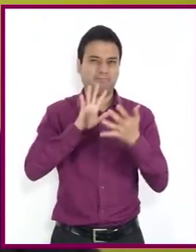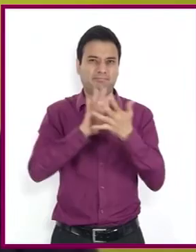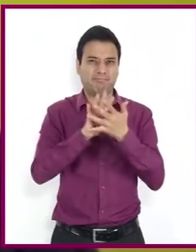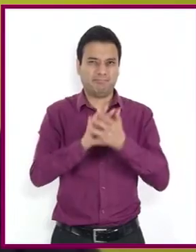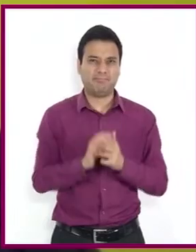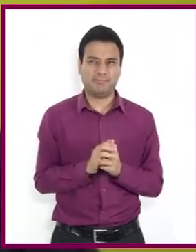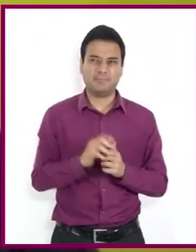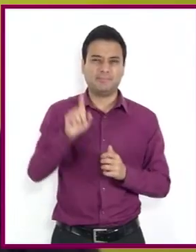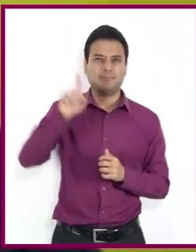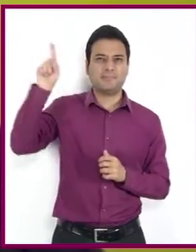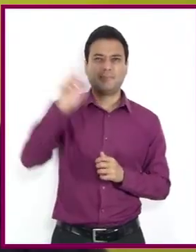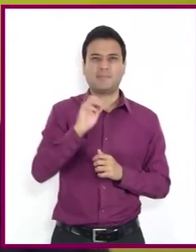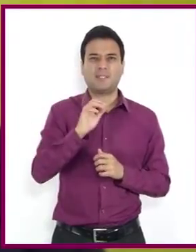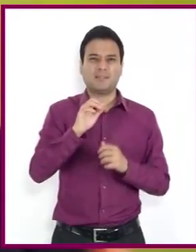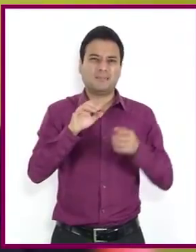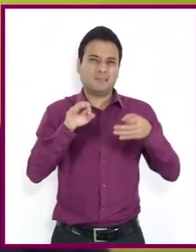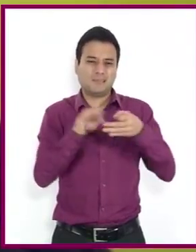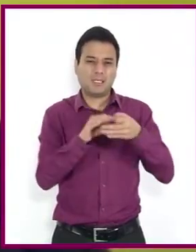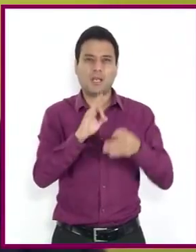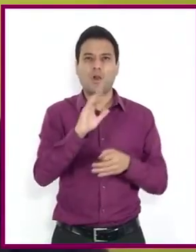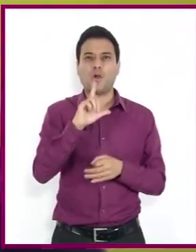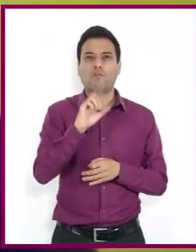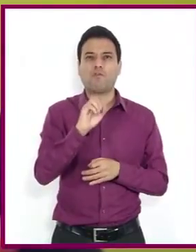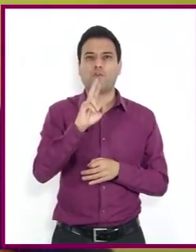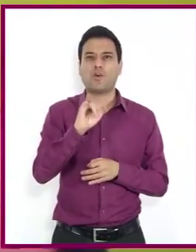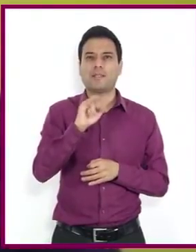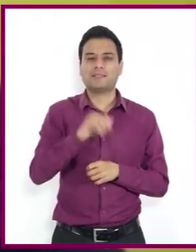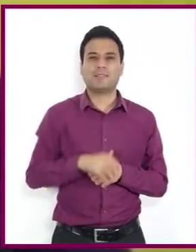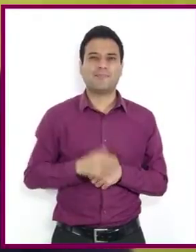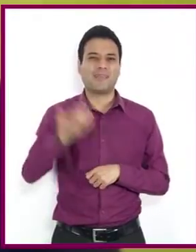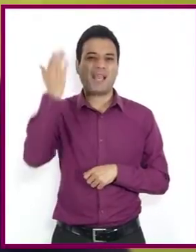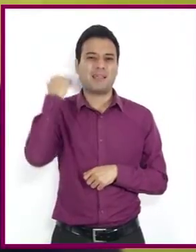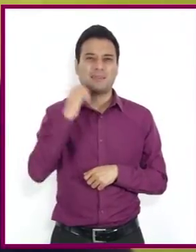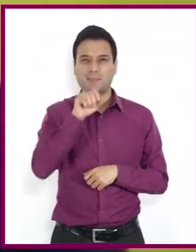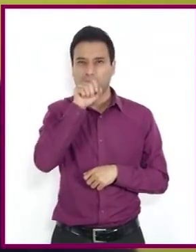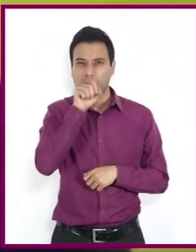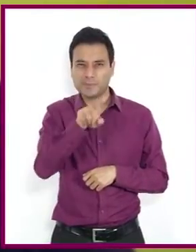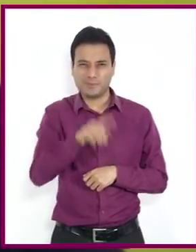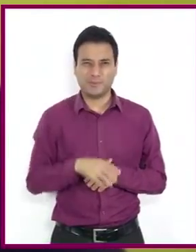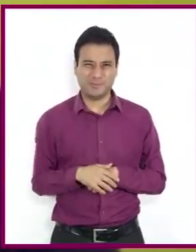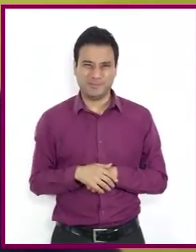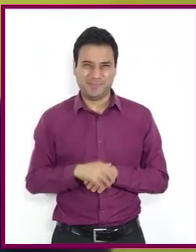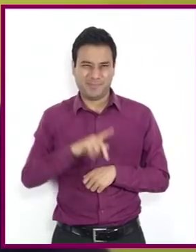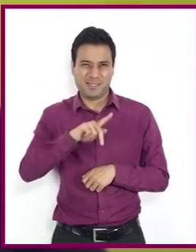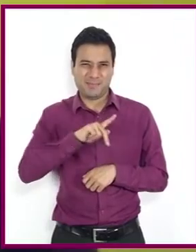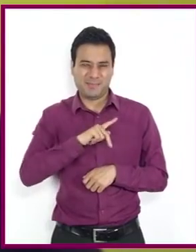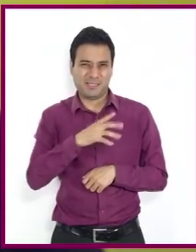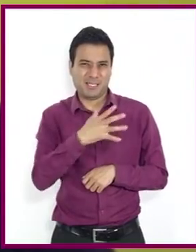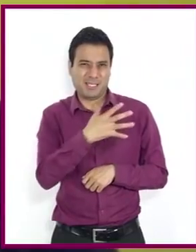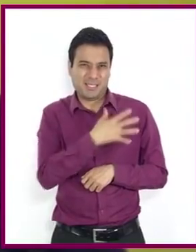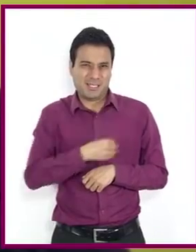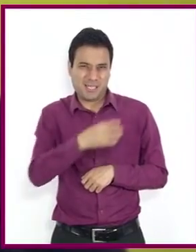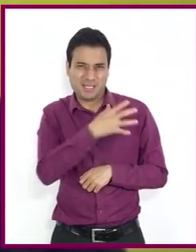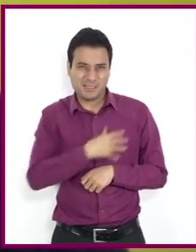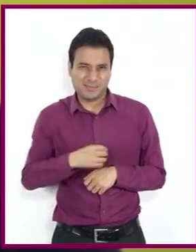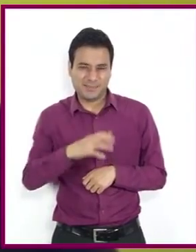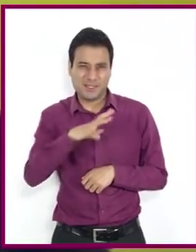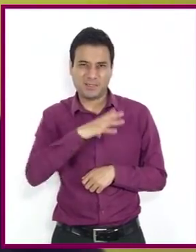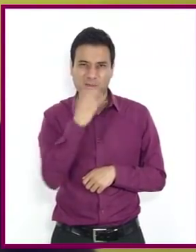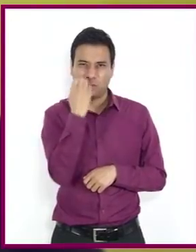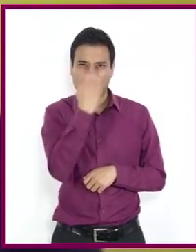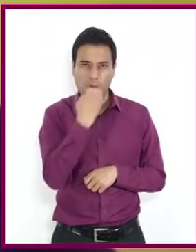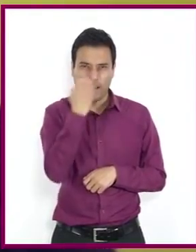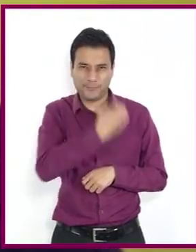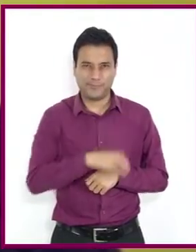Arcetri, cerca de Florencia, próximo al convento donde residían mis hijas, la hermana María Celeste y la